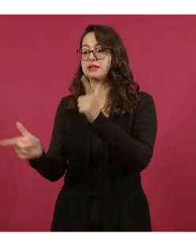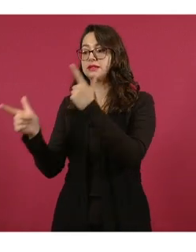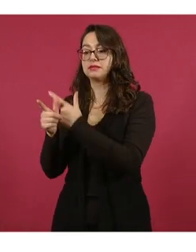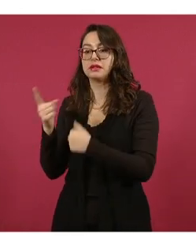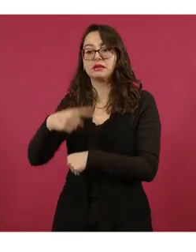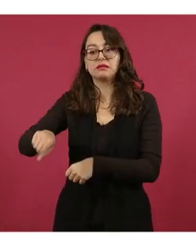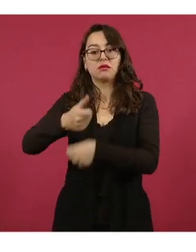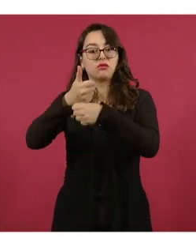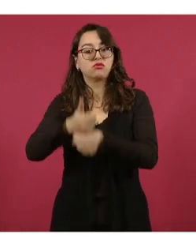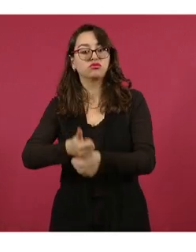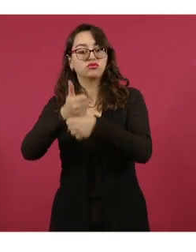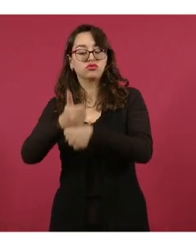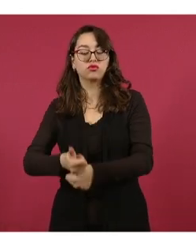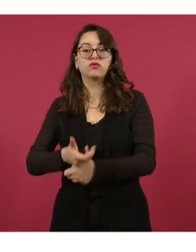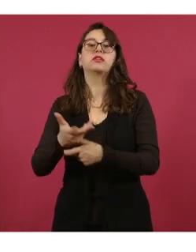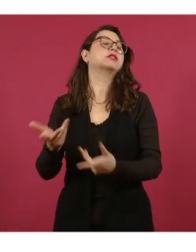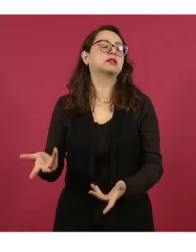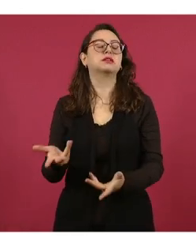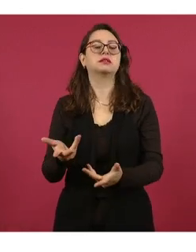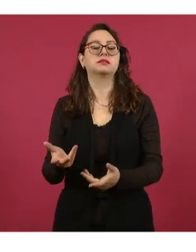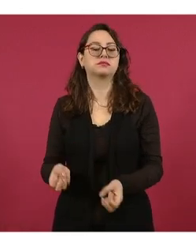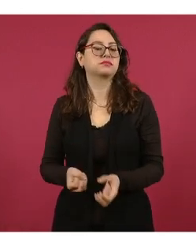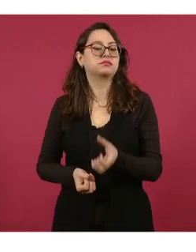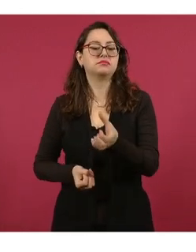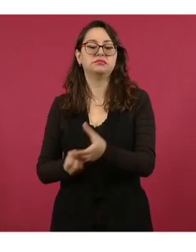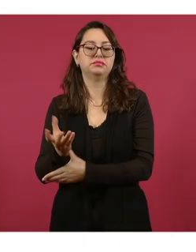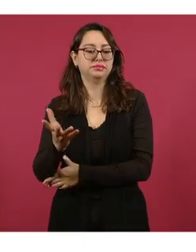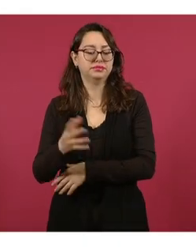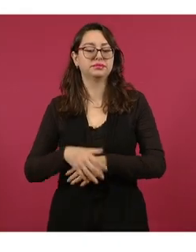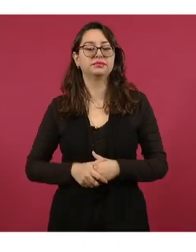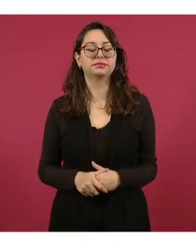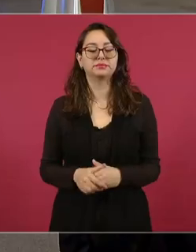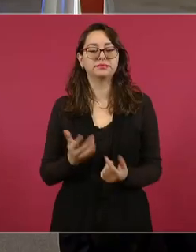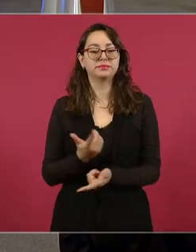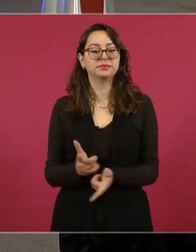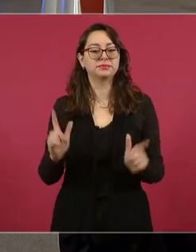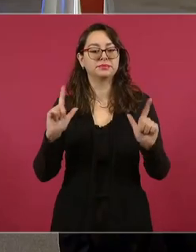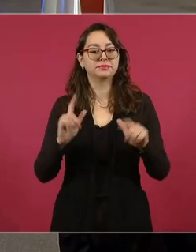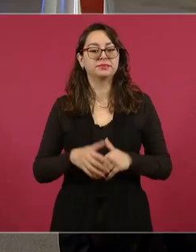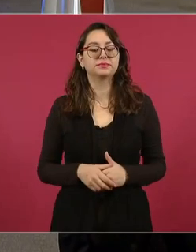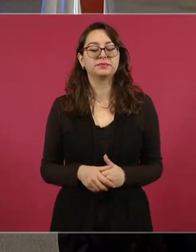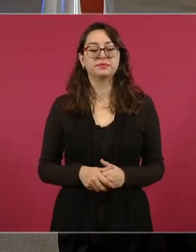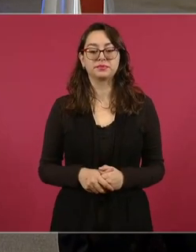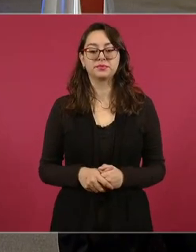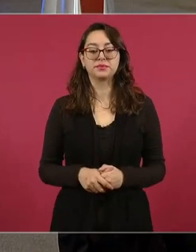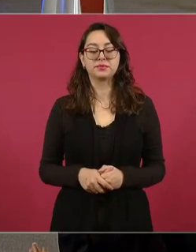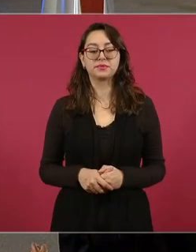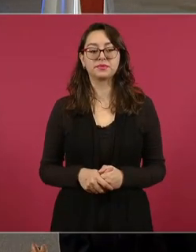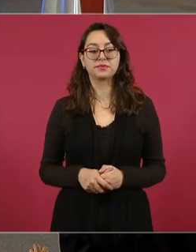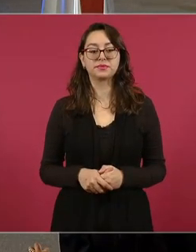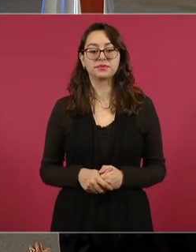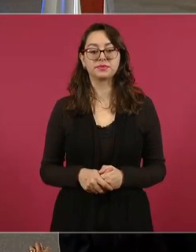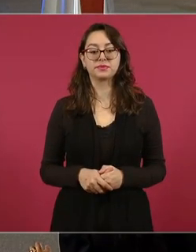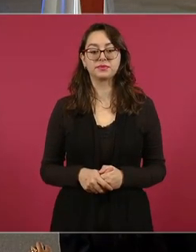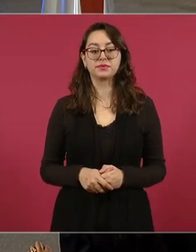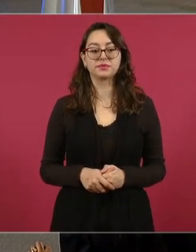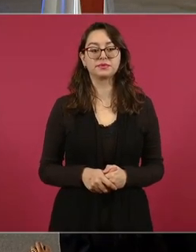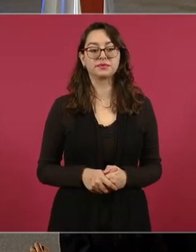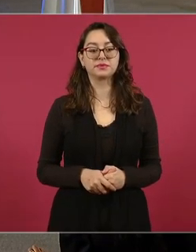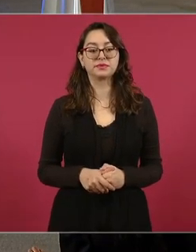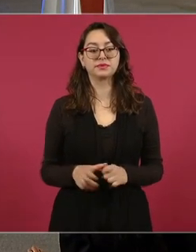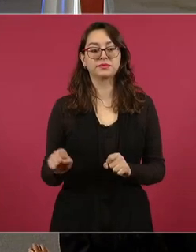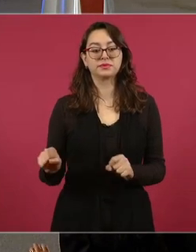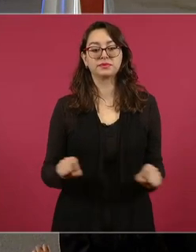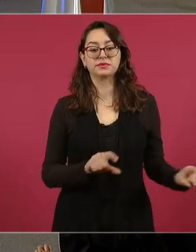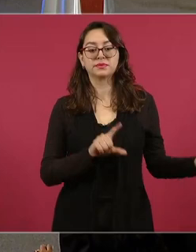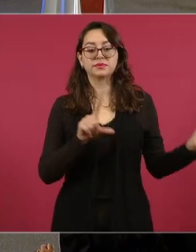víctimas de este delito. Adelante. En el anterior solamente, anterior,